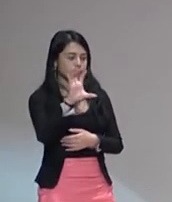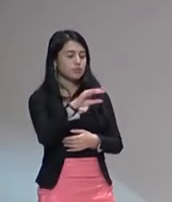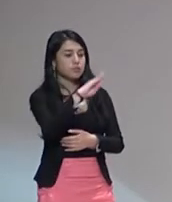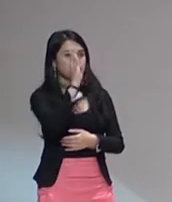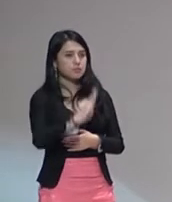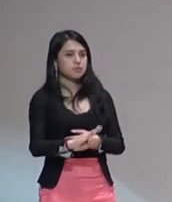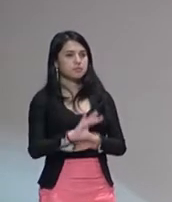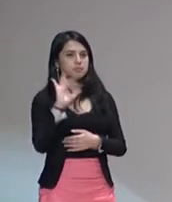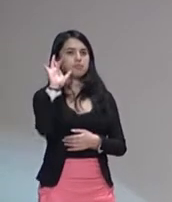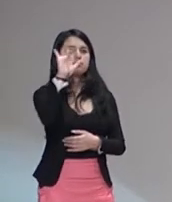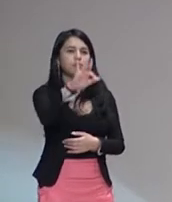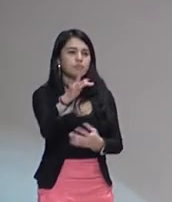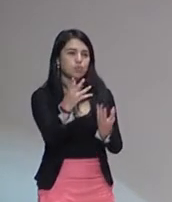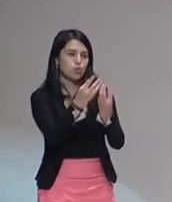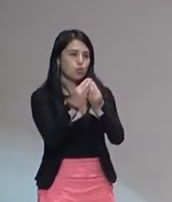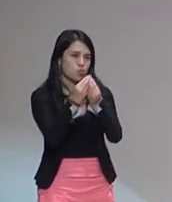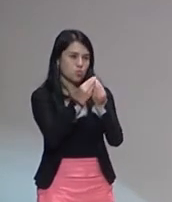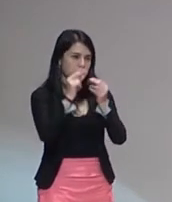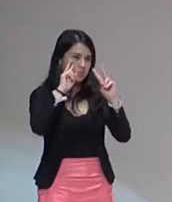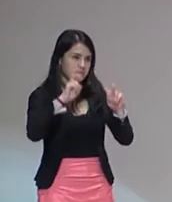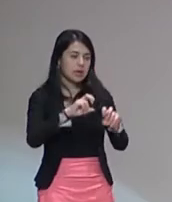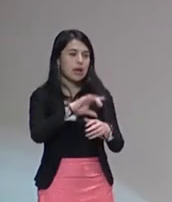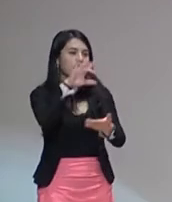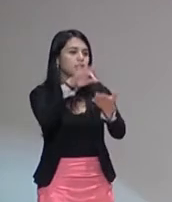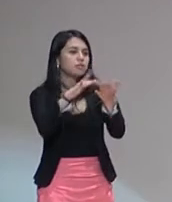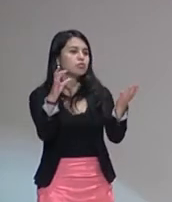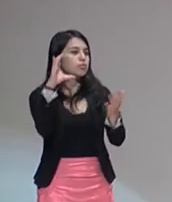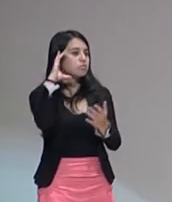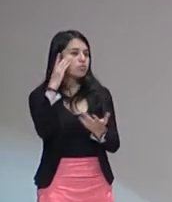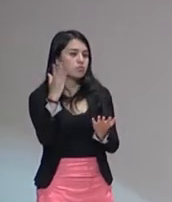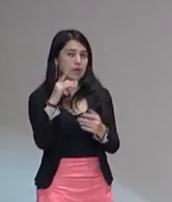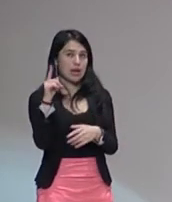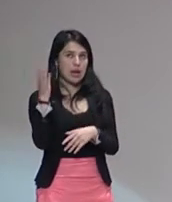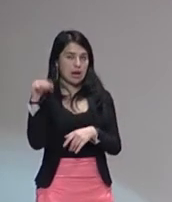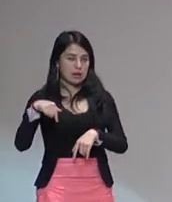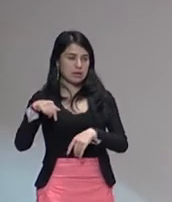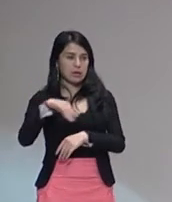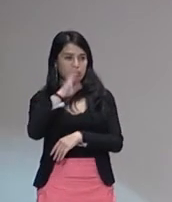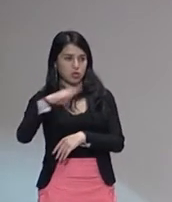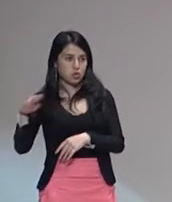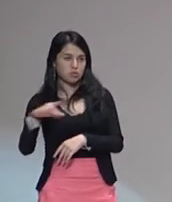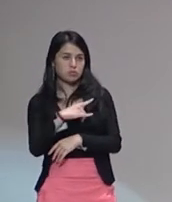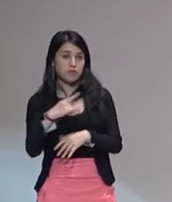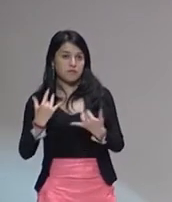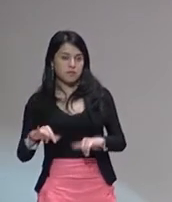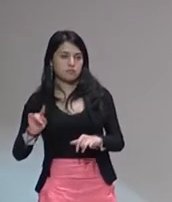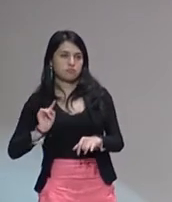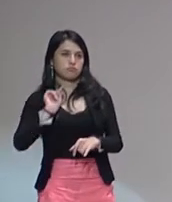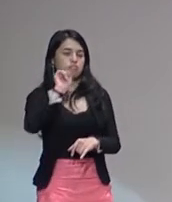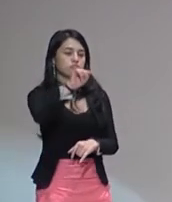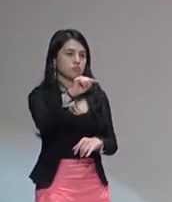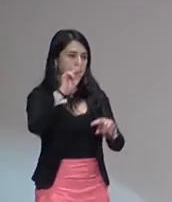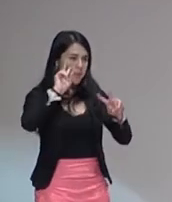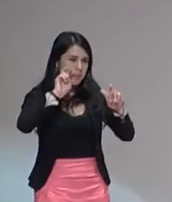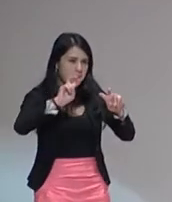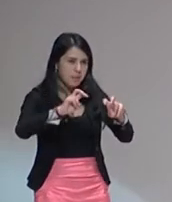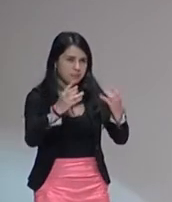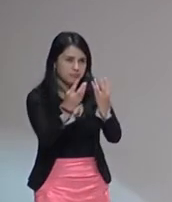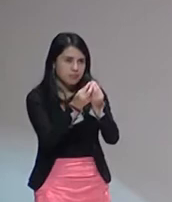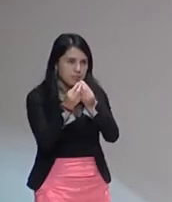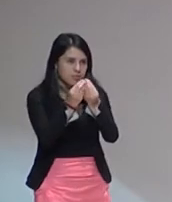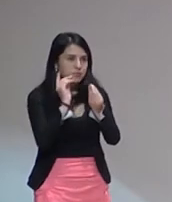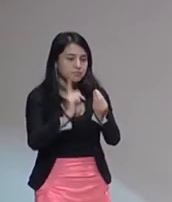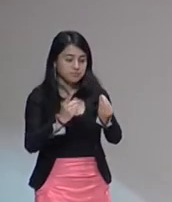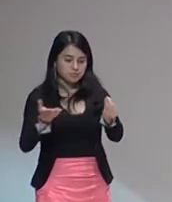en un grupo de investigación, él estudia en la Universidad de Antioquia Ingeniería, y se metió en grupos de investigación porque desde la